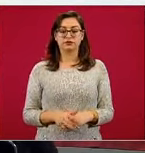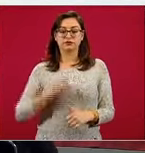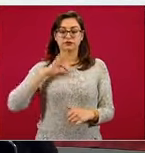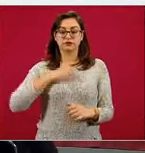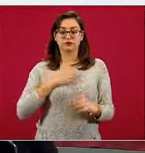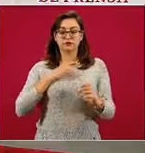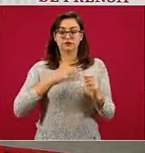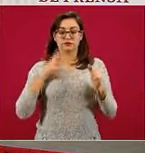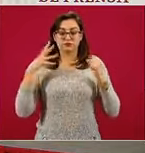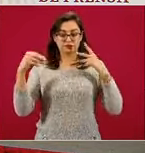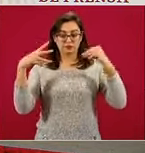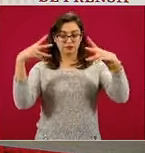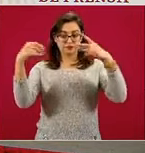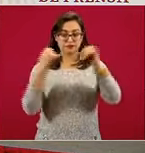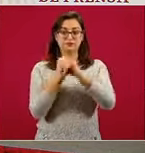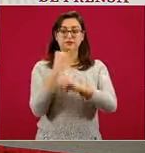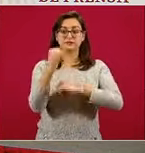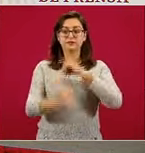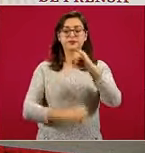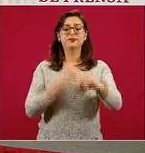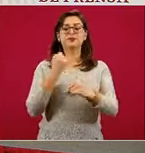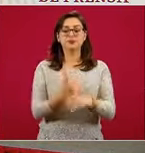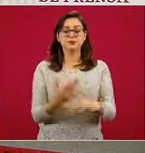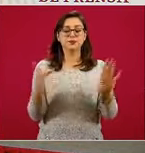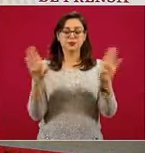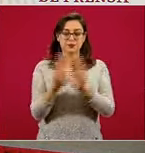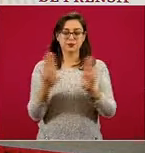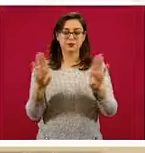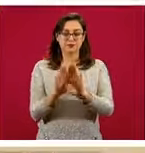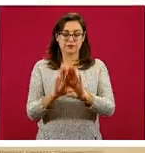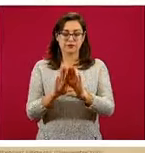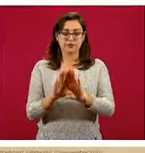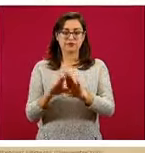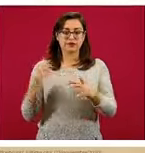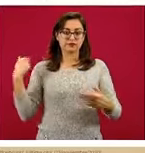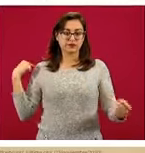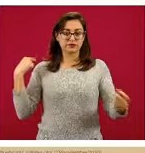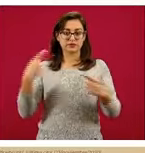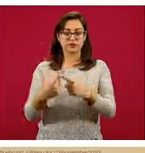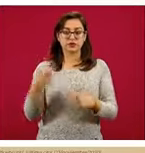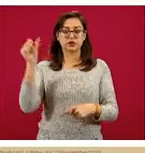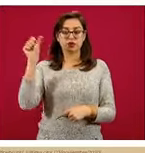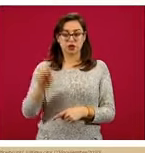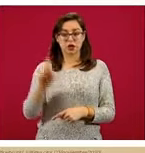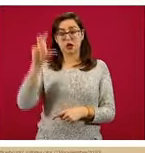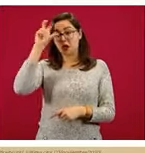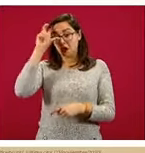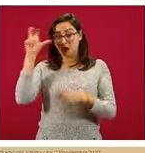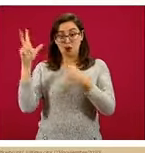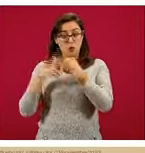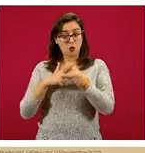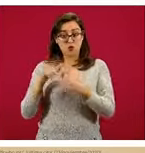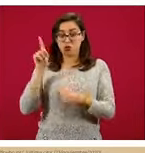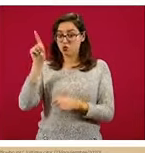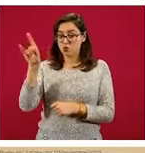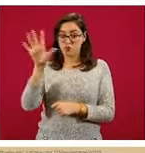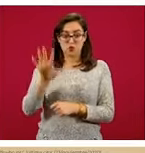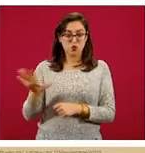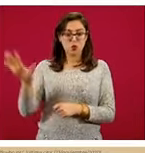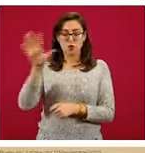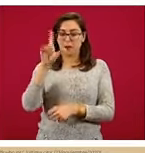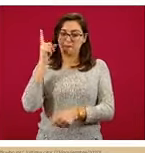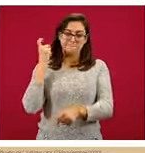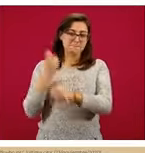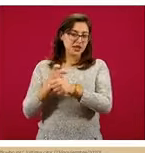pandemia, en este caso a nivel internacional. Para el corte del día de hoy, Europa sigue todavía teniendo el